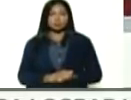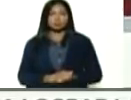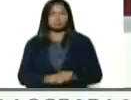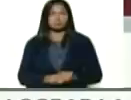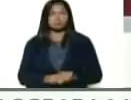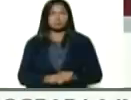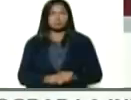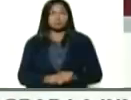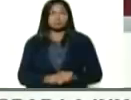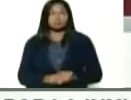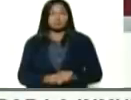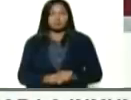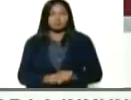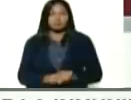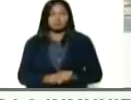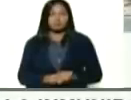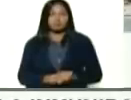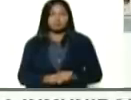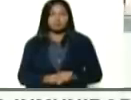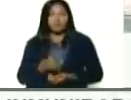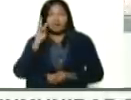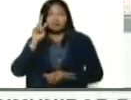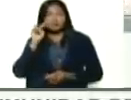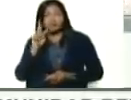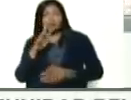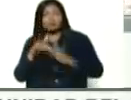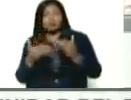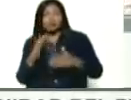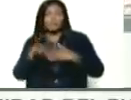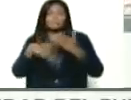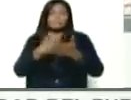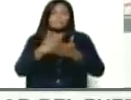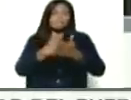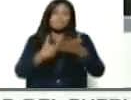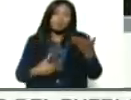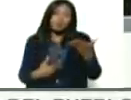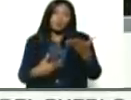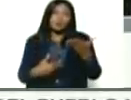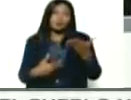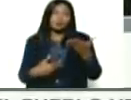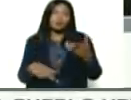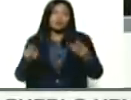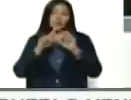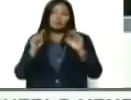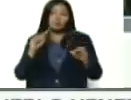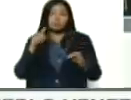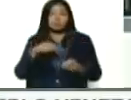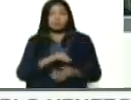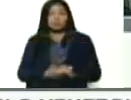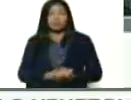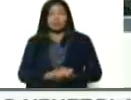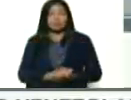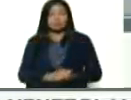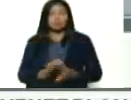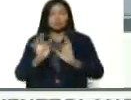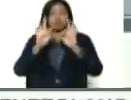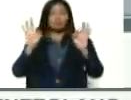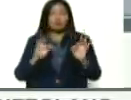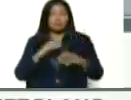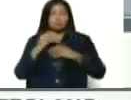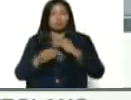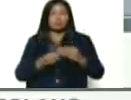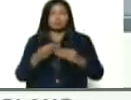allí recibimos la propuesta del método para